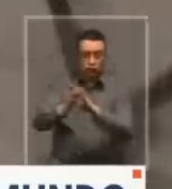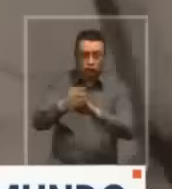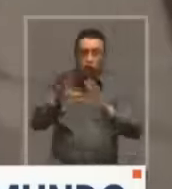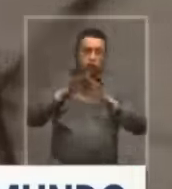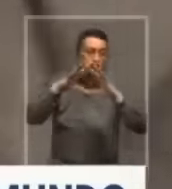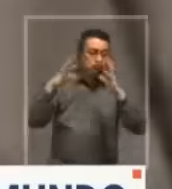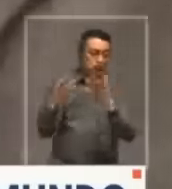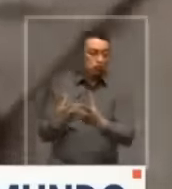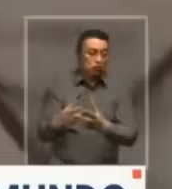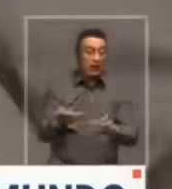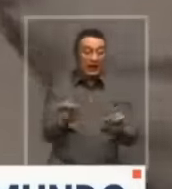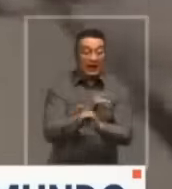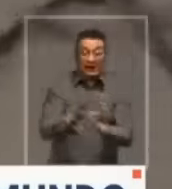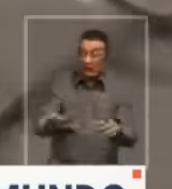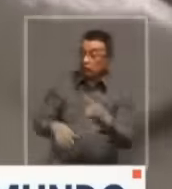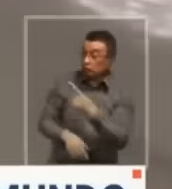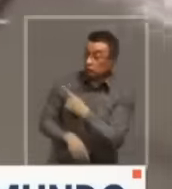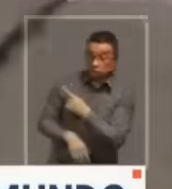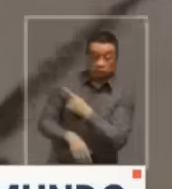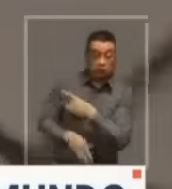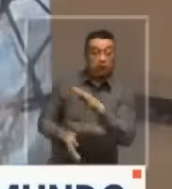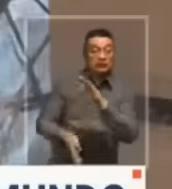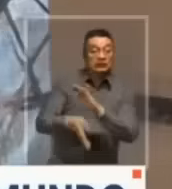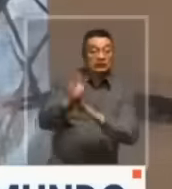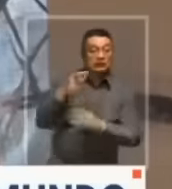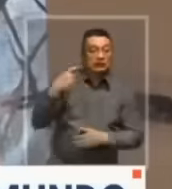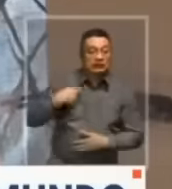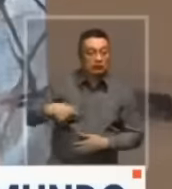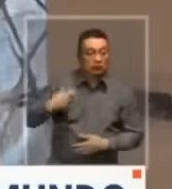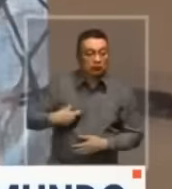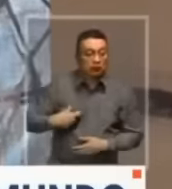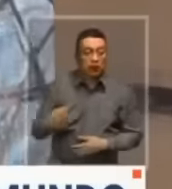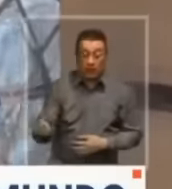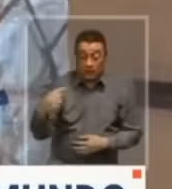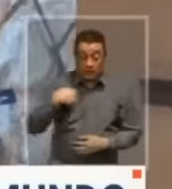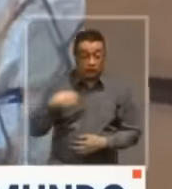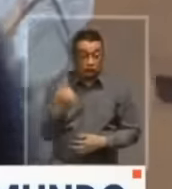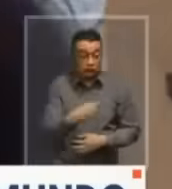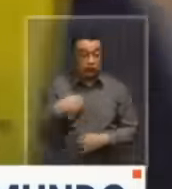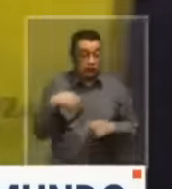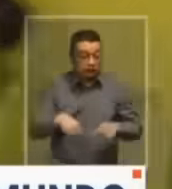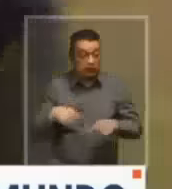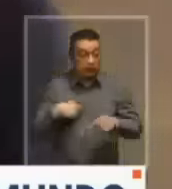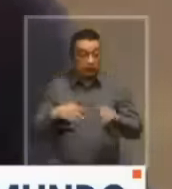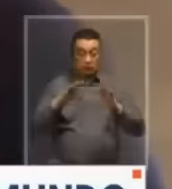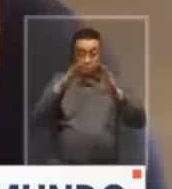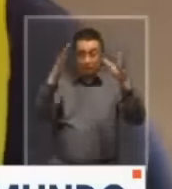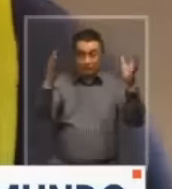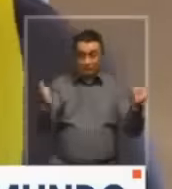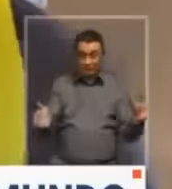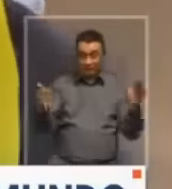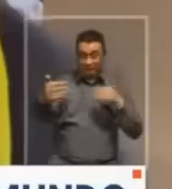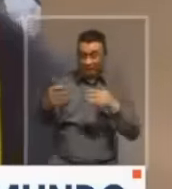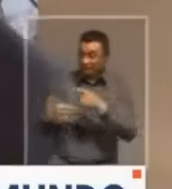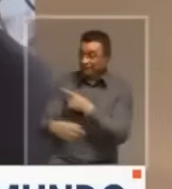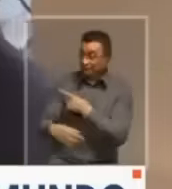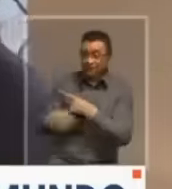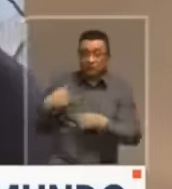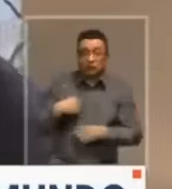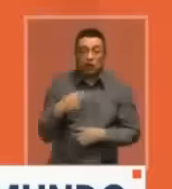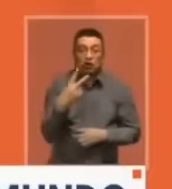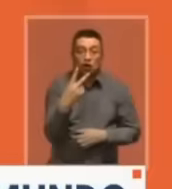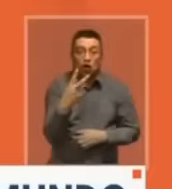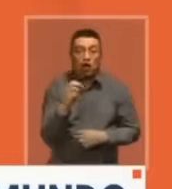¿Y ya están listas las cerezas para partir a Estados Unidos? Y a nosotros nos llega, como te comentaba, en este tipo de palet. Finalmente nosotros trabajamos entre 2 a 8